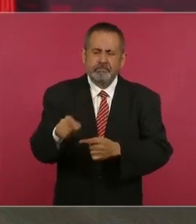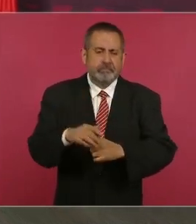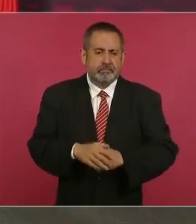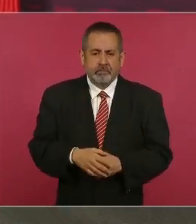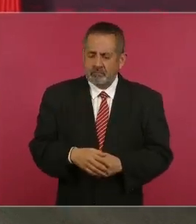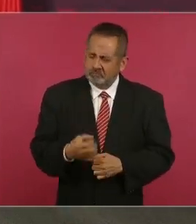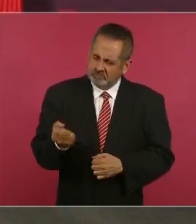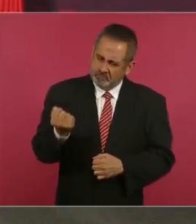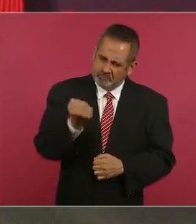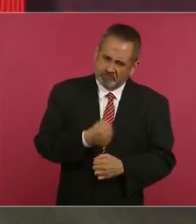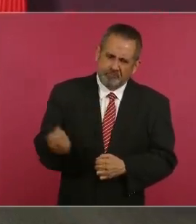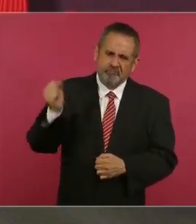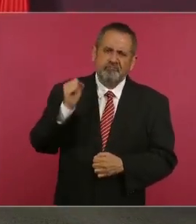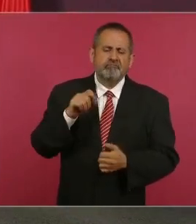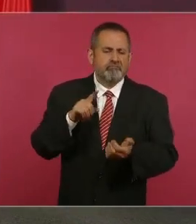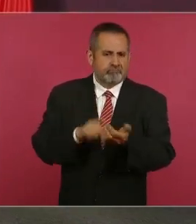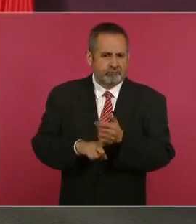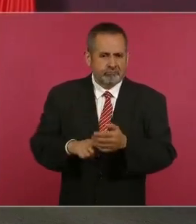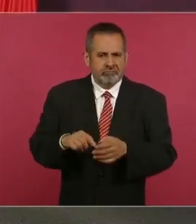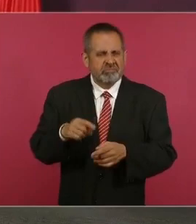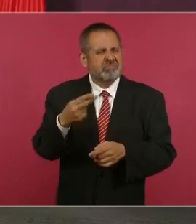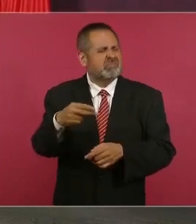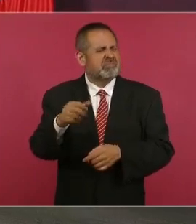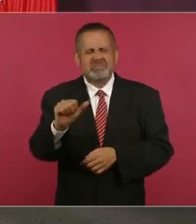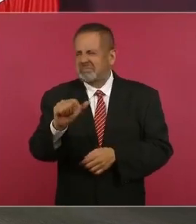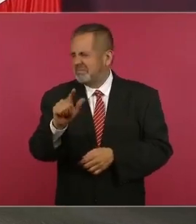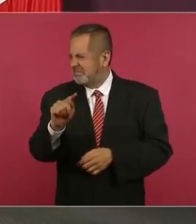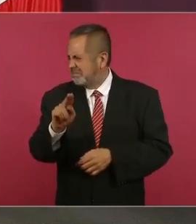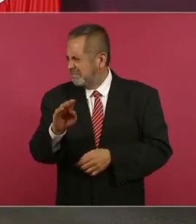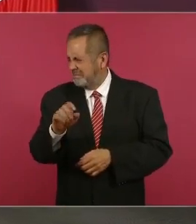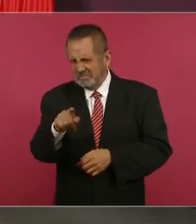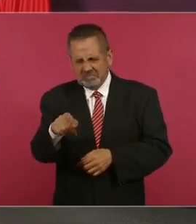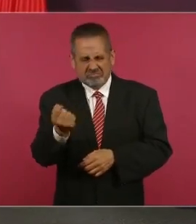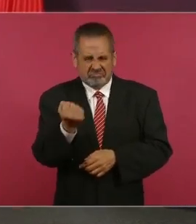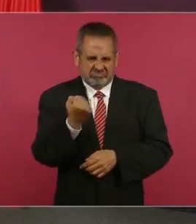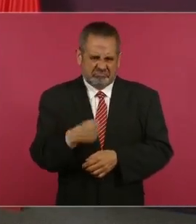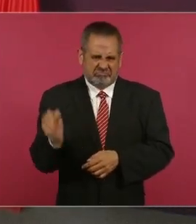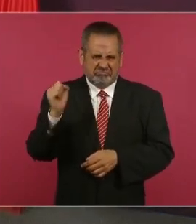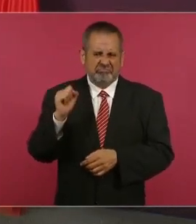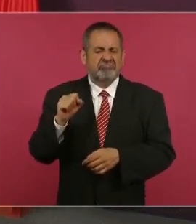muy buenos. El Altuve ese es